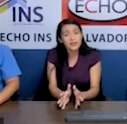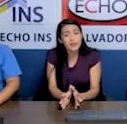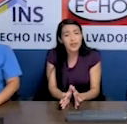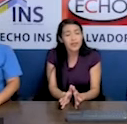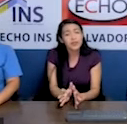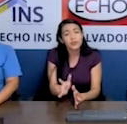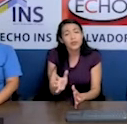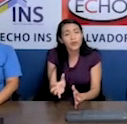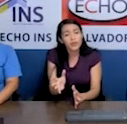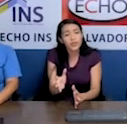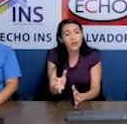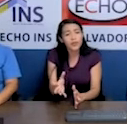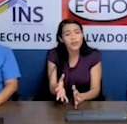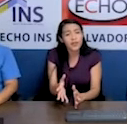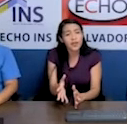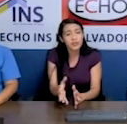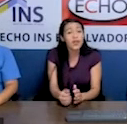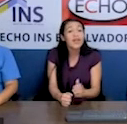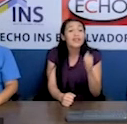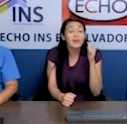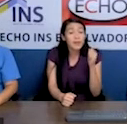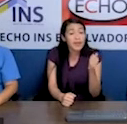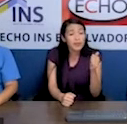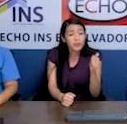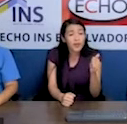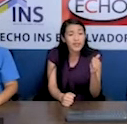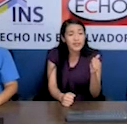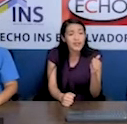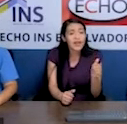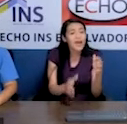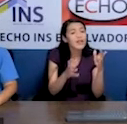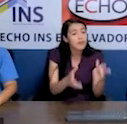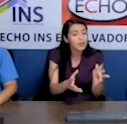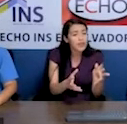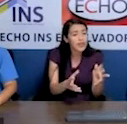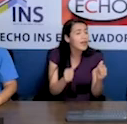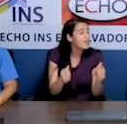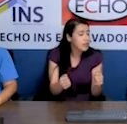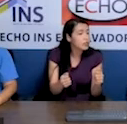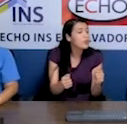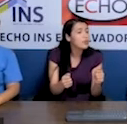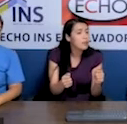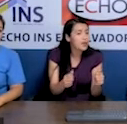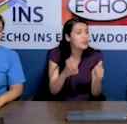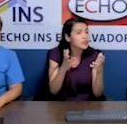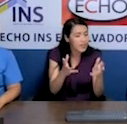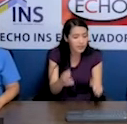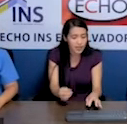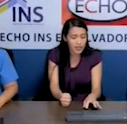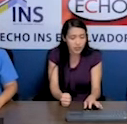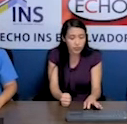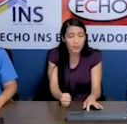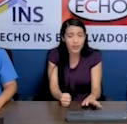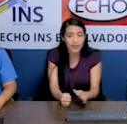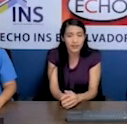si el paciente es oncológico, en este caso, también nos va a incitar a la búsqueda del tumor primario si